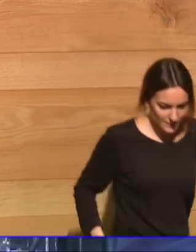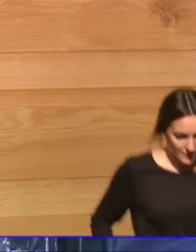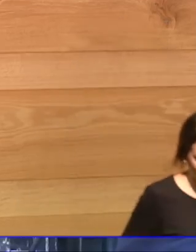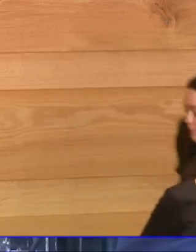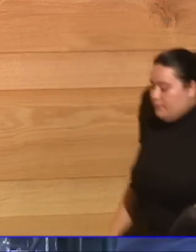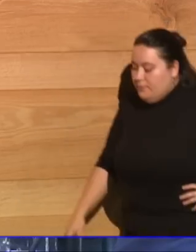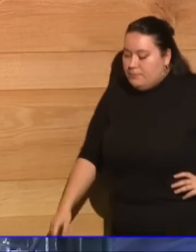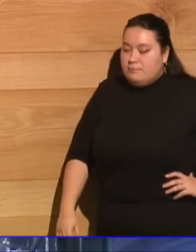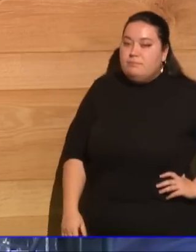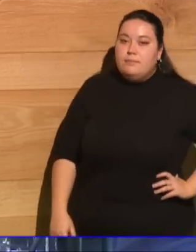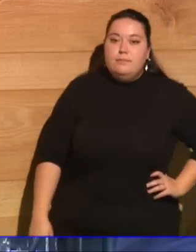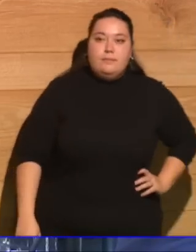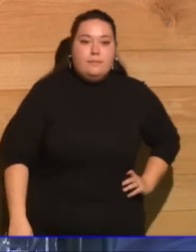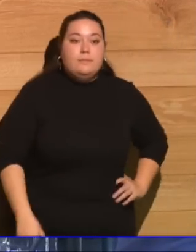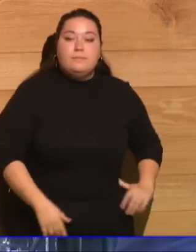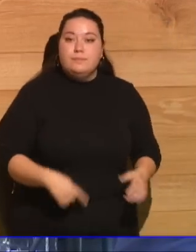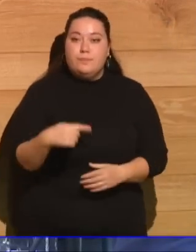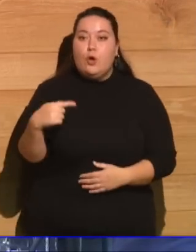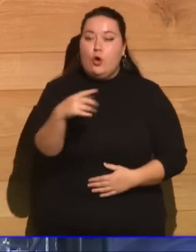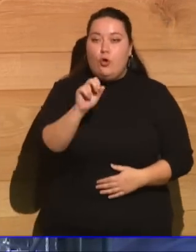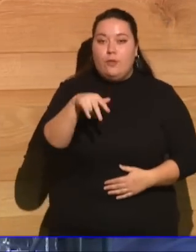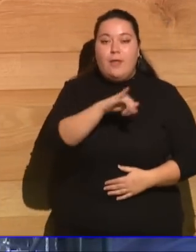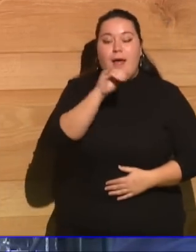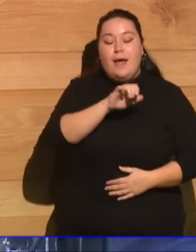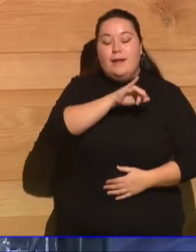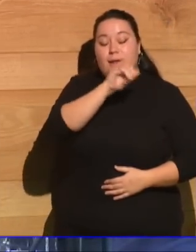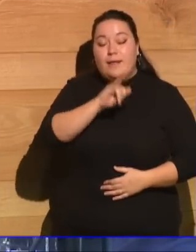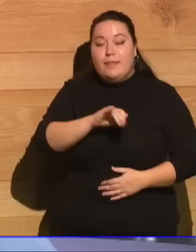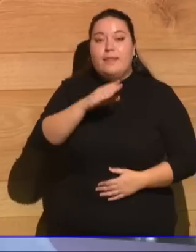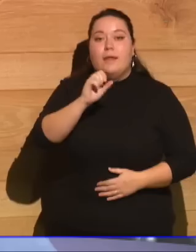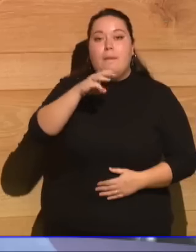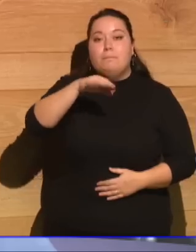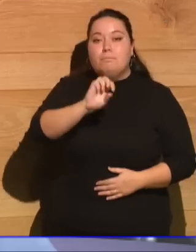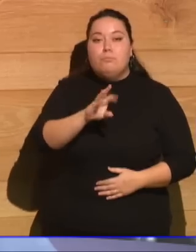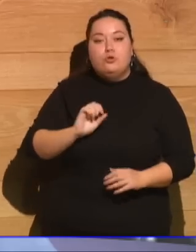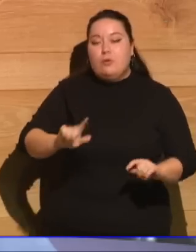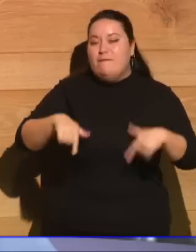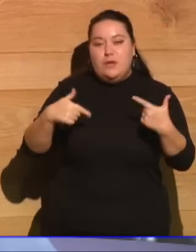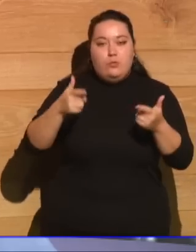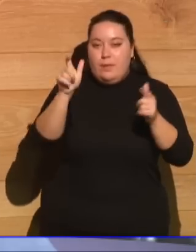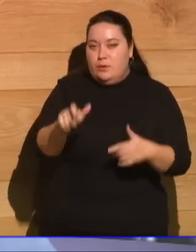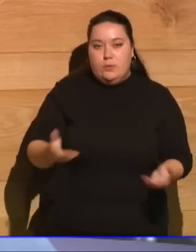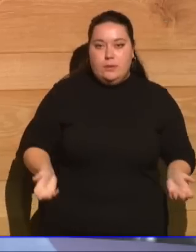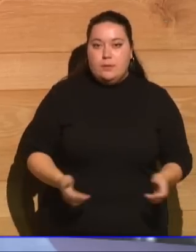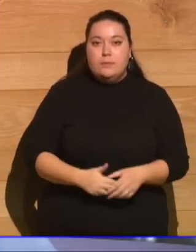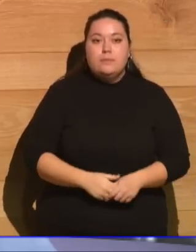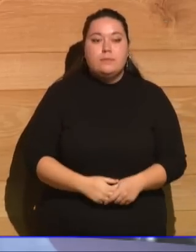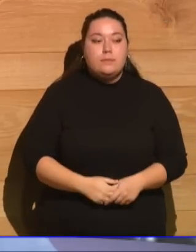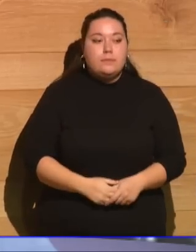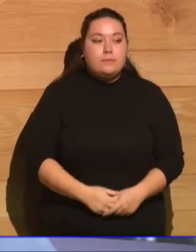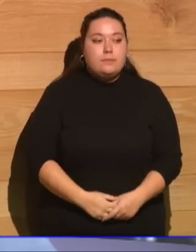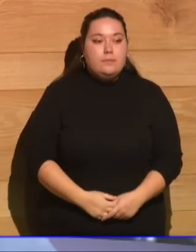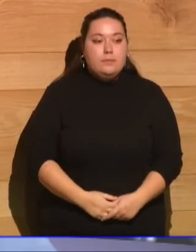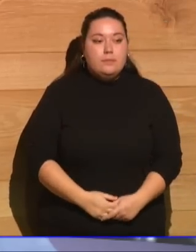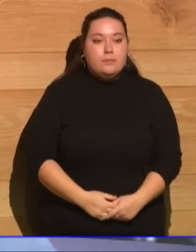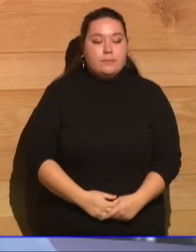Basura humana González Campos. ¡Hala! No tiene. Cuando tiene Javi regala medida. O sea, es que- No hay medida, ¿eh?